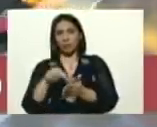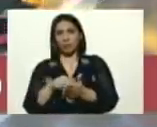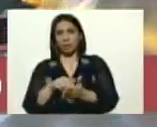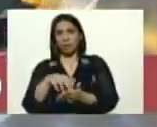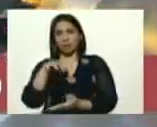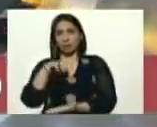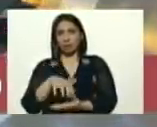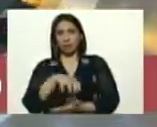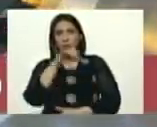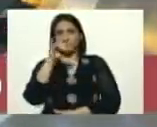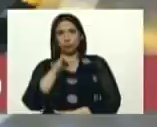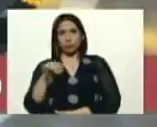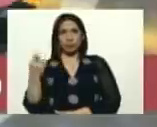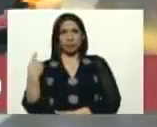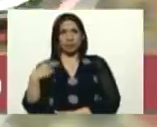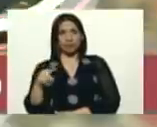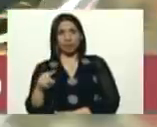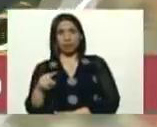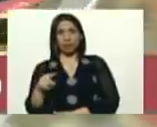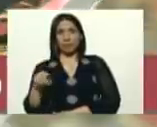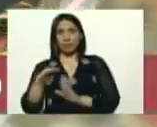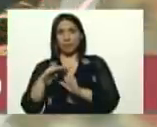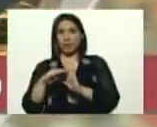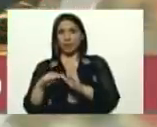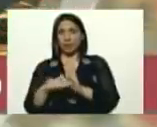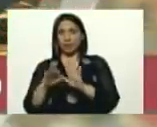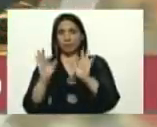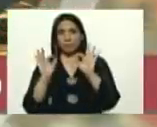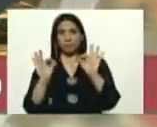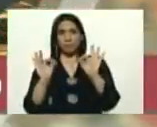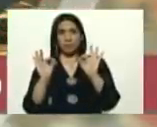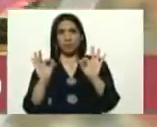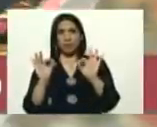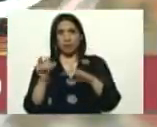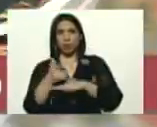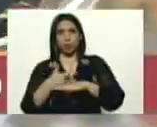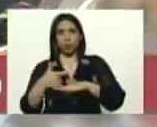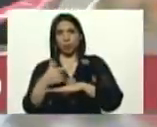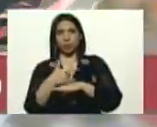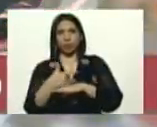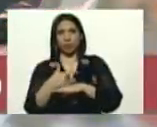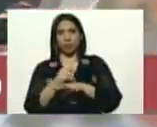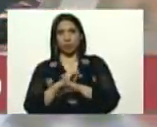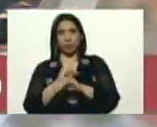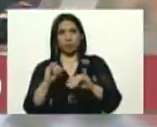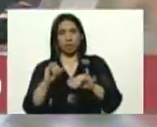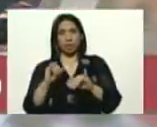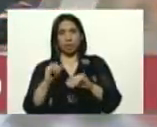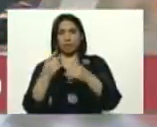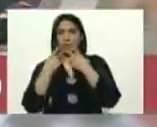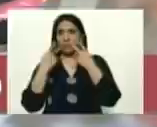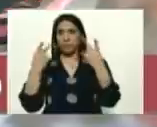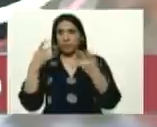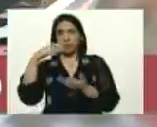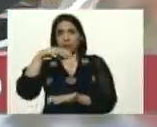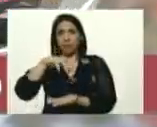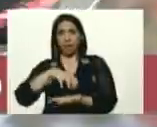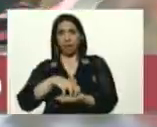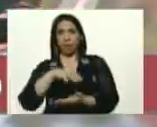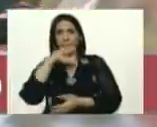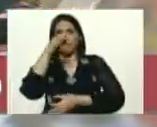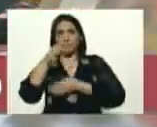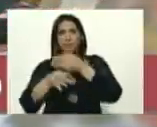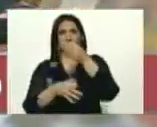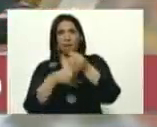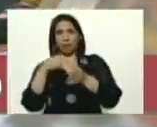estado Zulia, bueno, tiene unas medidas especiales. El gobernador ya se ha dirigido a su estado explicando